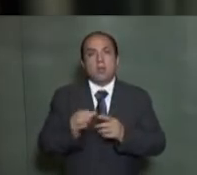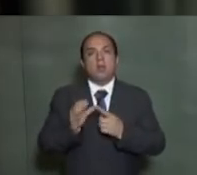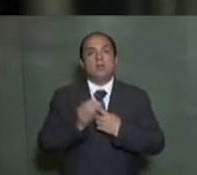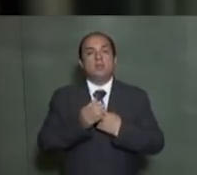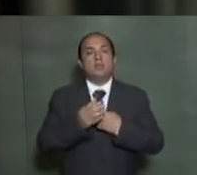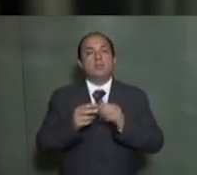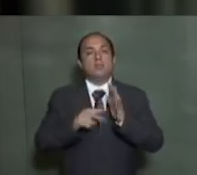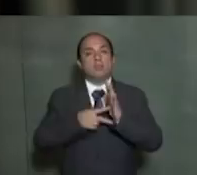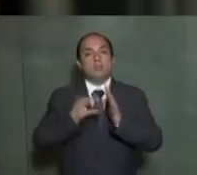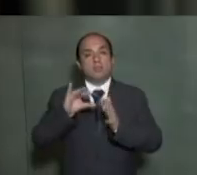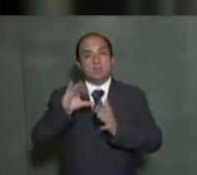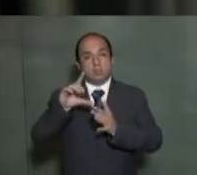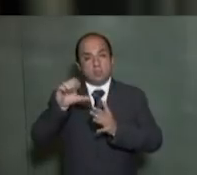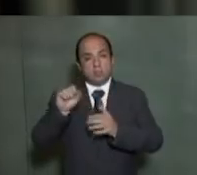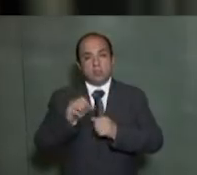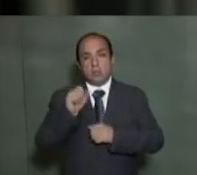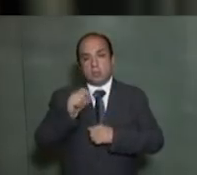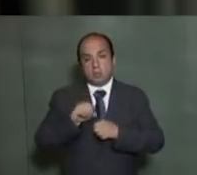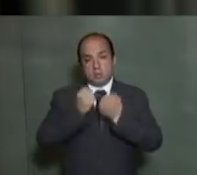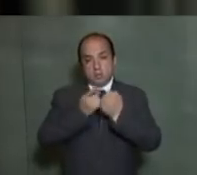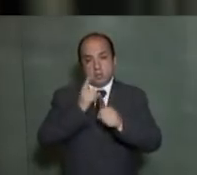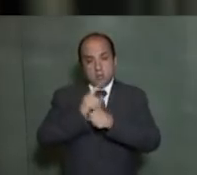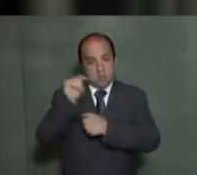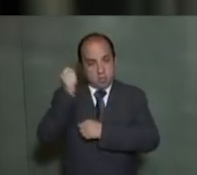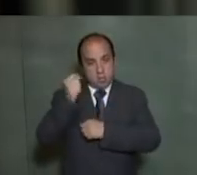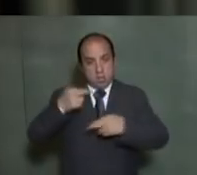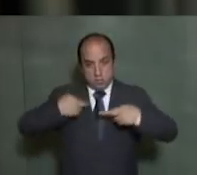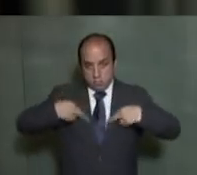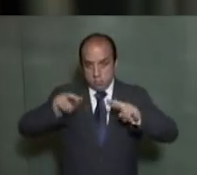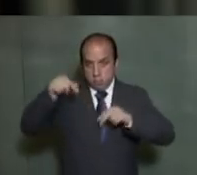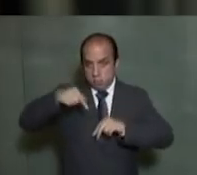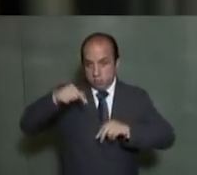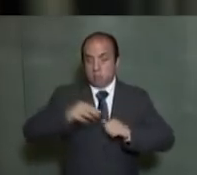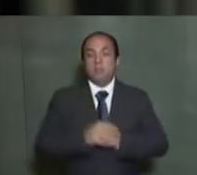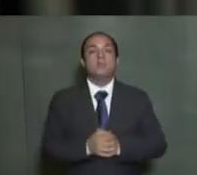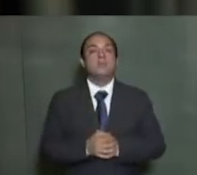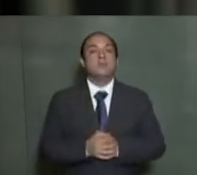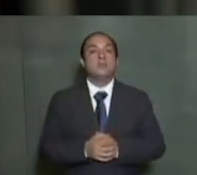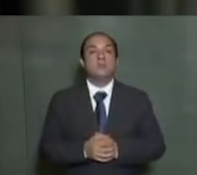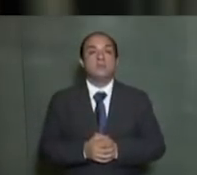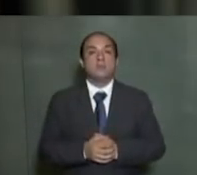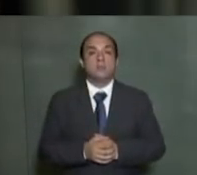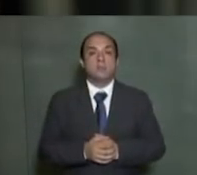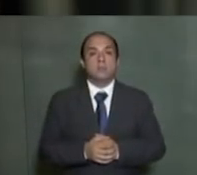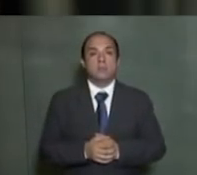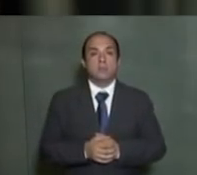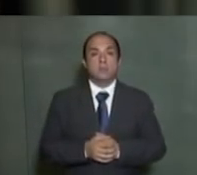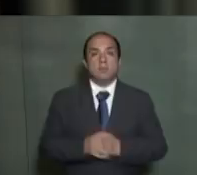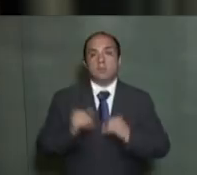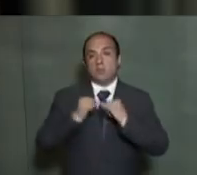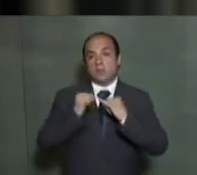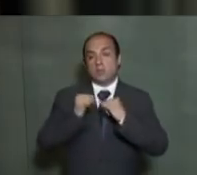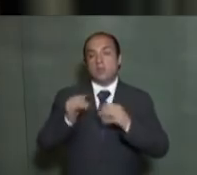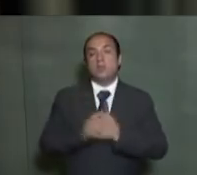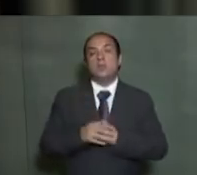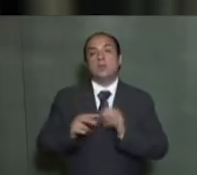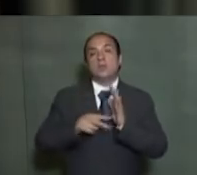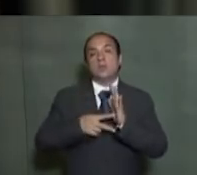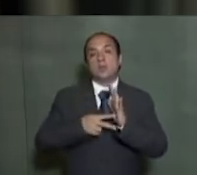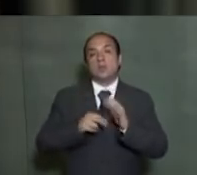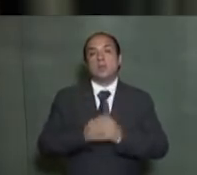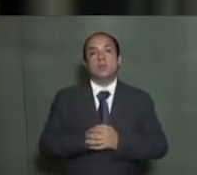Ingenieros Civiles, sino de las sociedades técnicas aquí representadas y del Instituto de Ingeniería y de la Universidad